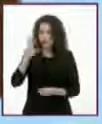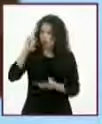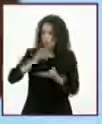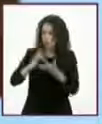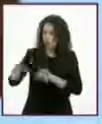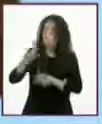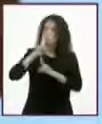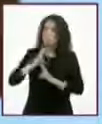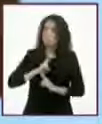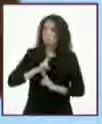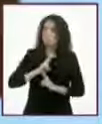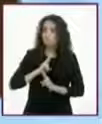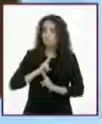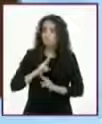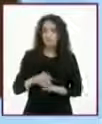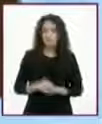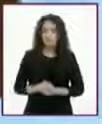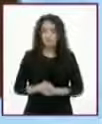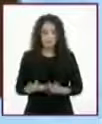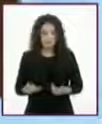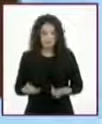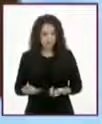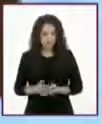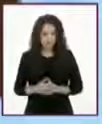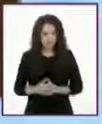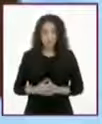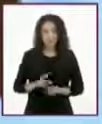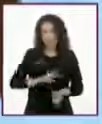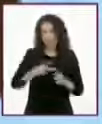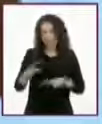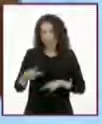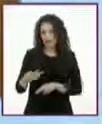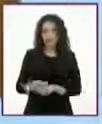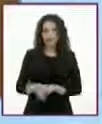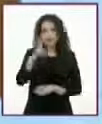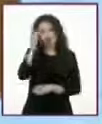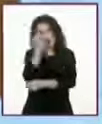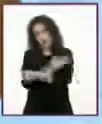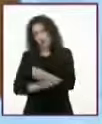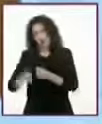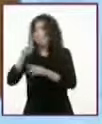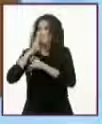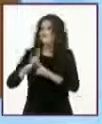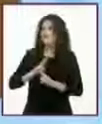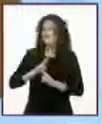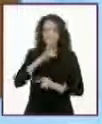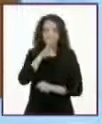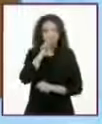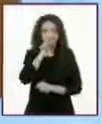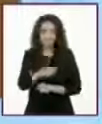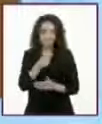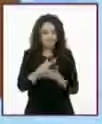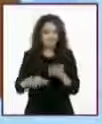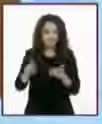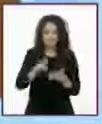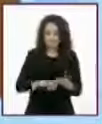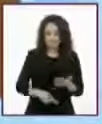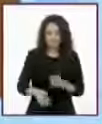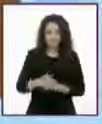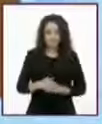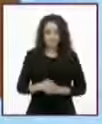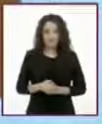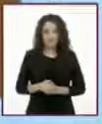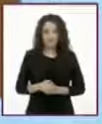presente, en vez de no tardes en responder. Usar palabras formales y evitar expresiones coloquiales. Se